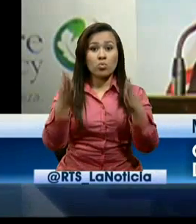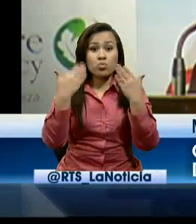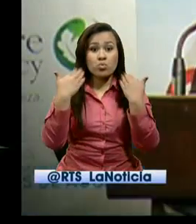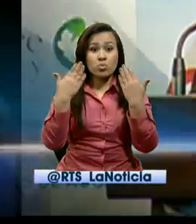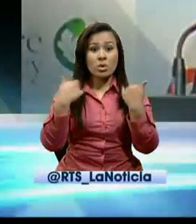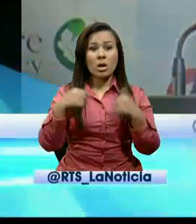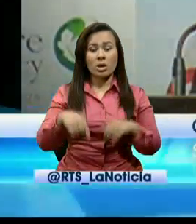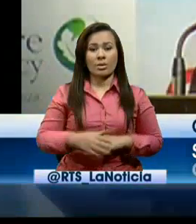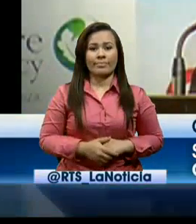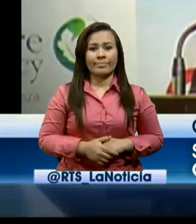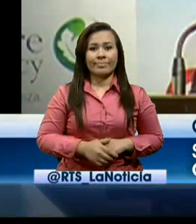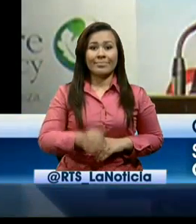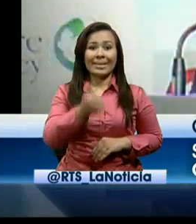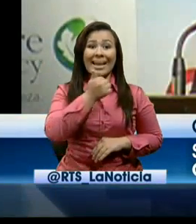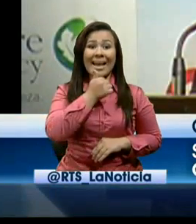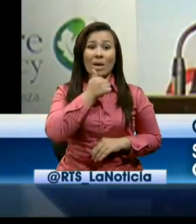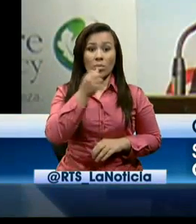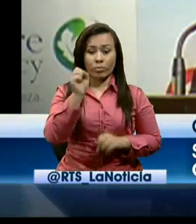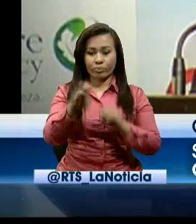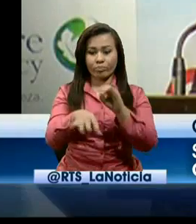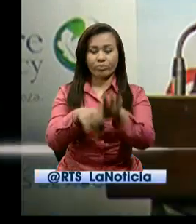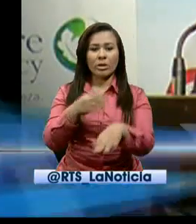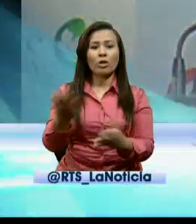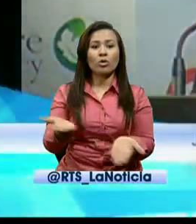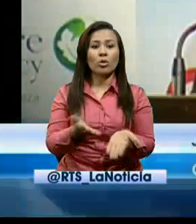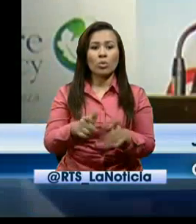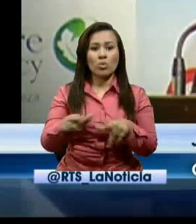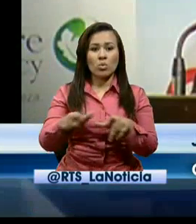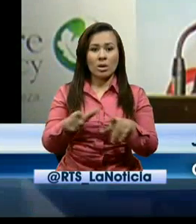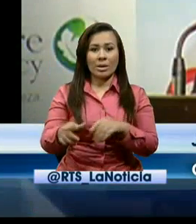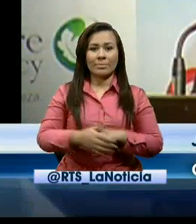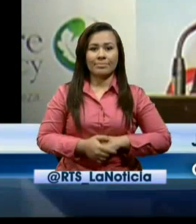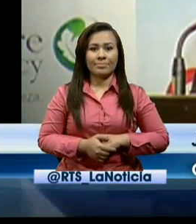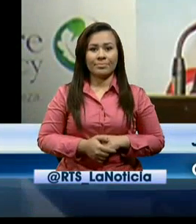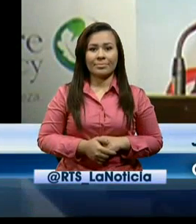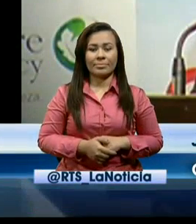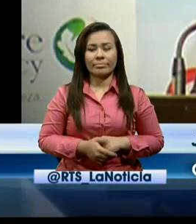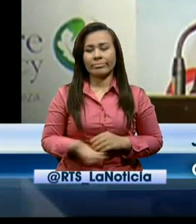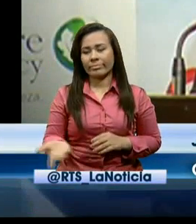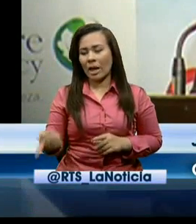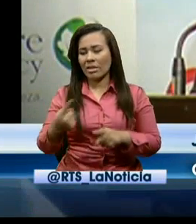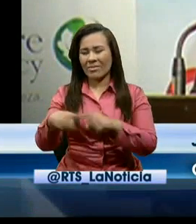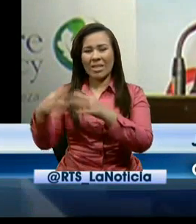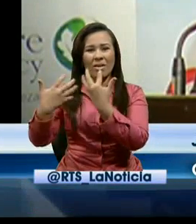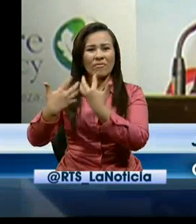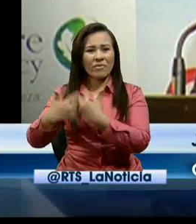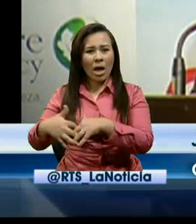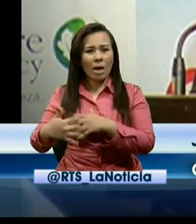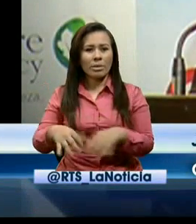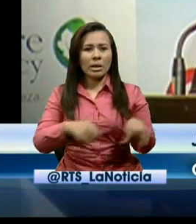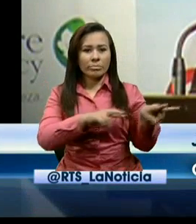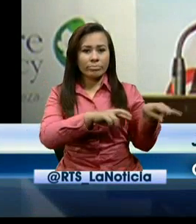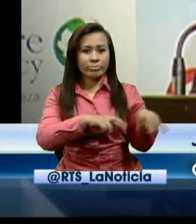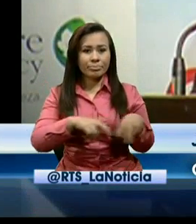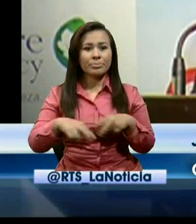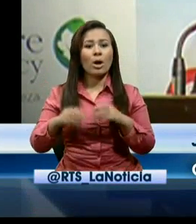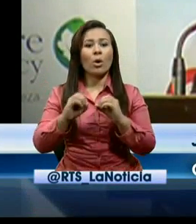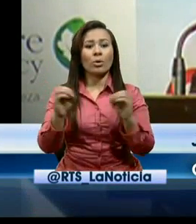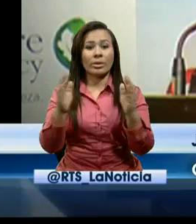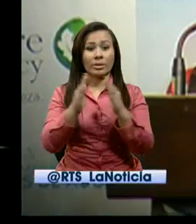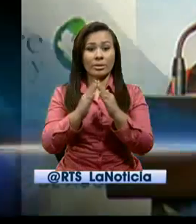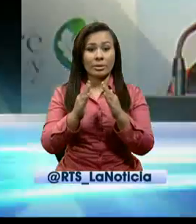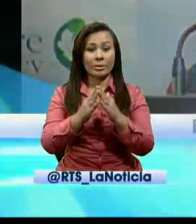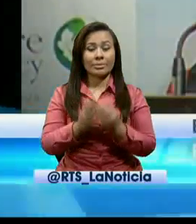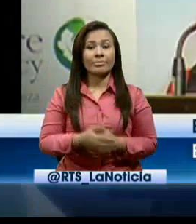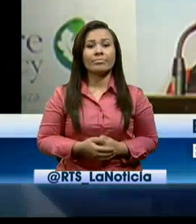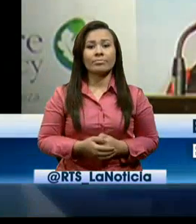mayoría de las aguas residuales en la cuenca, ya sean industriales, agrícolas o residenciales,